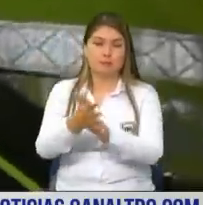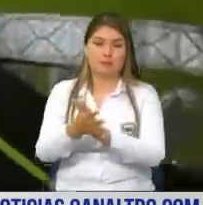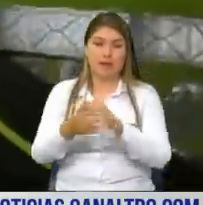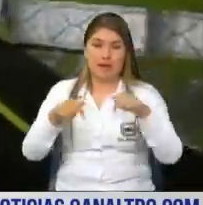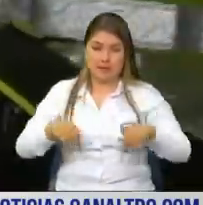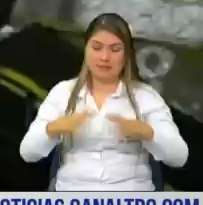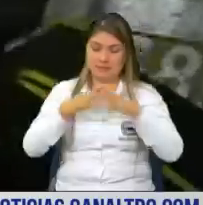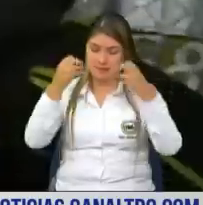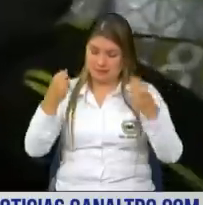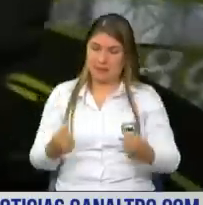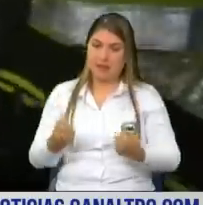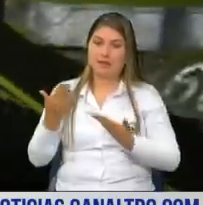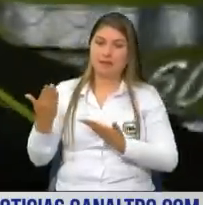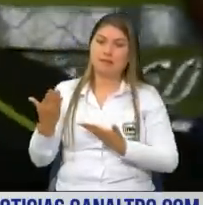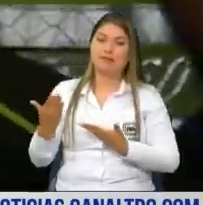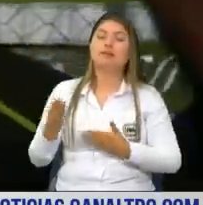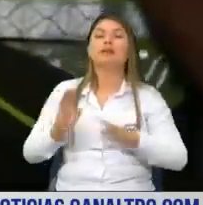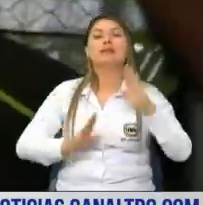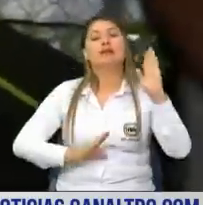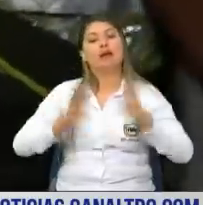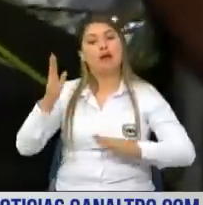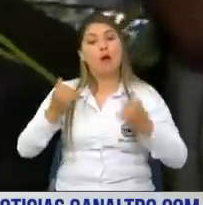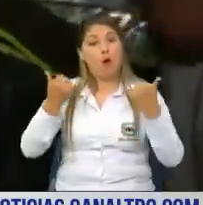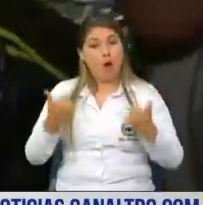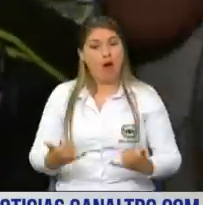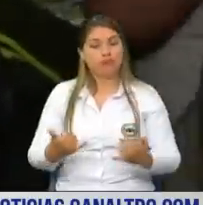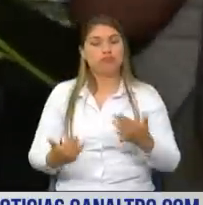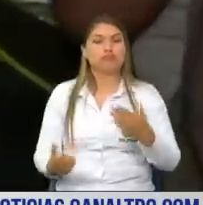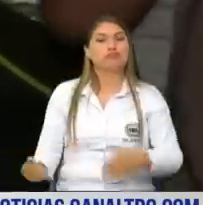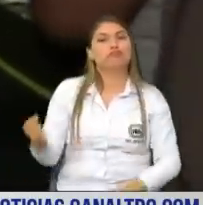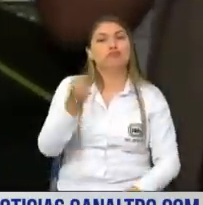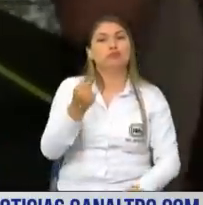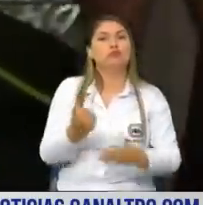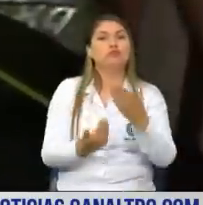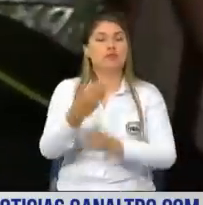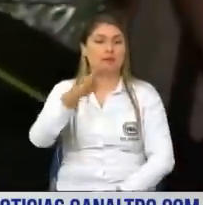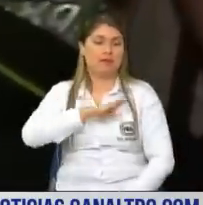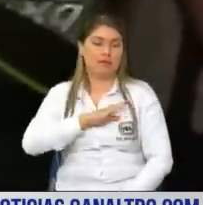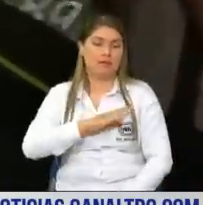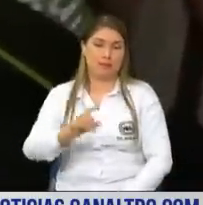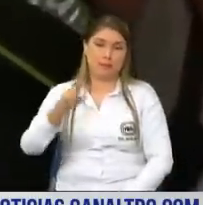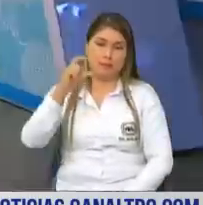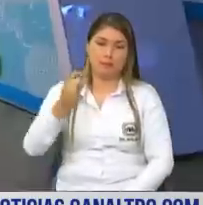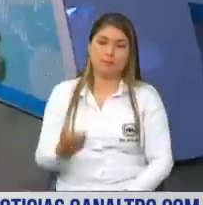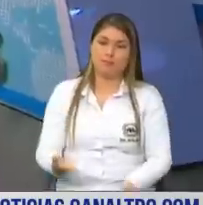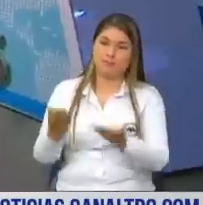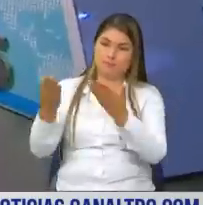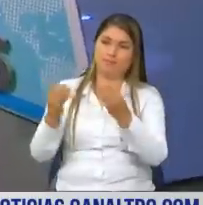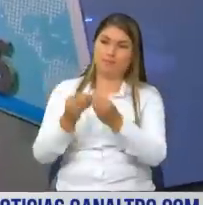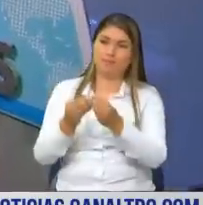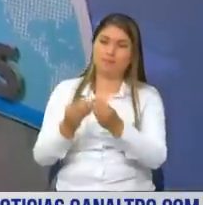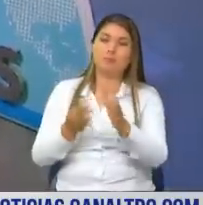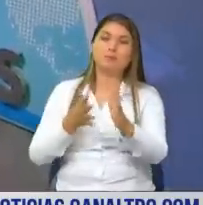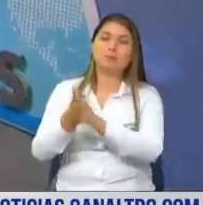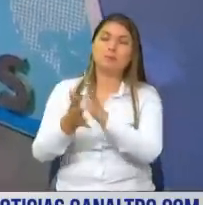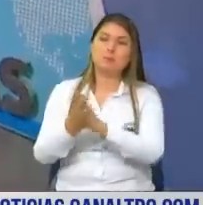desde la sede de este candidato que hoy se posiciona como alcalde de san josé de cúcuta con cien euros es con más información